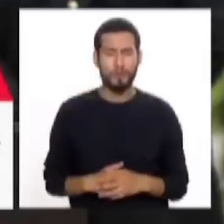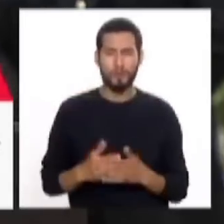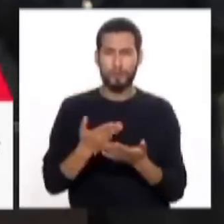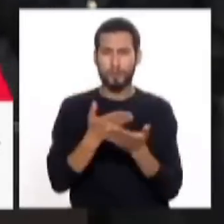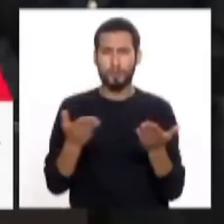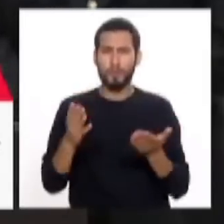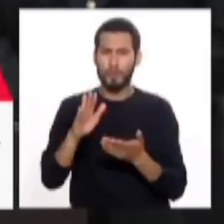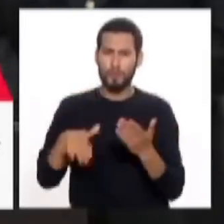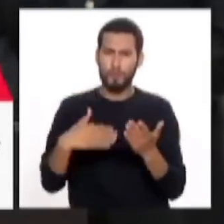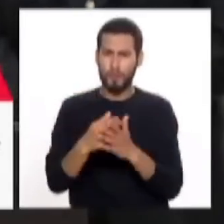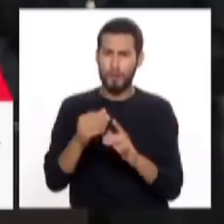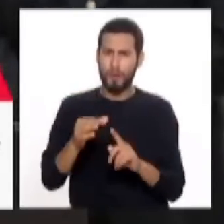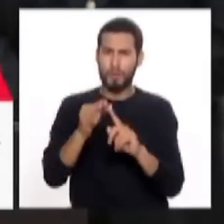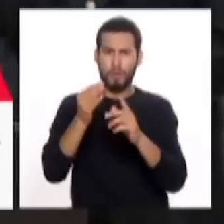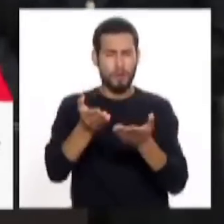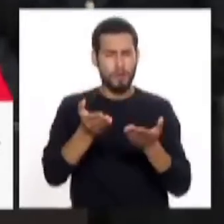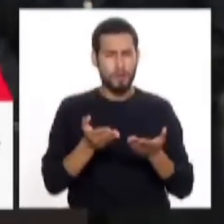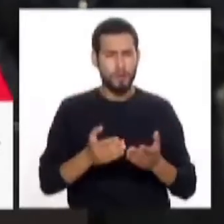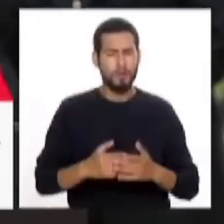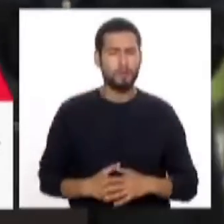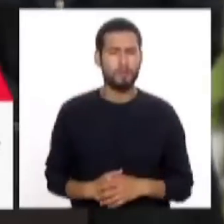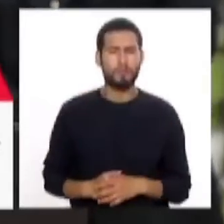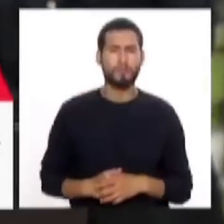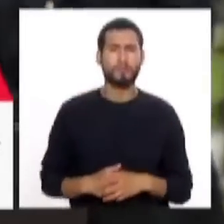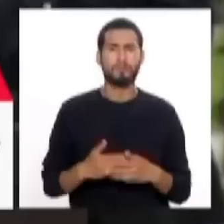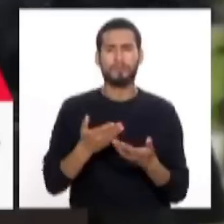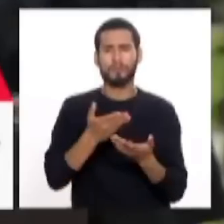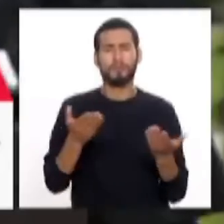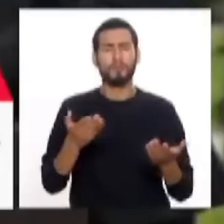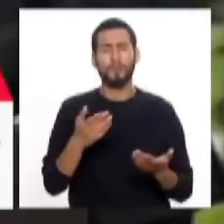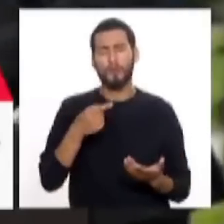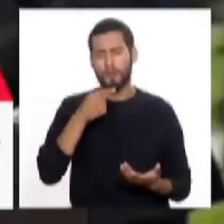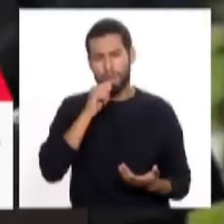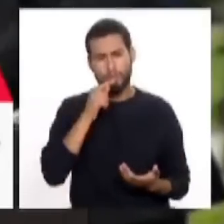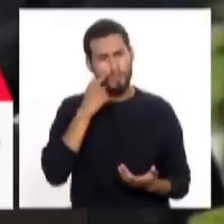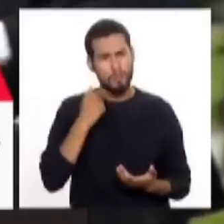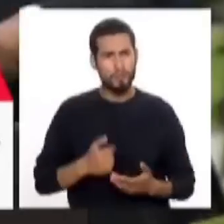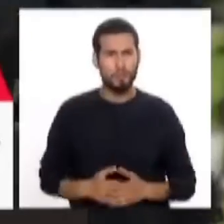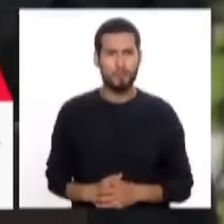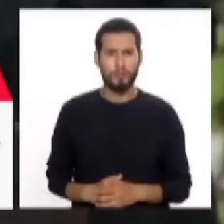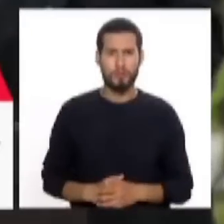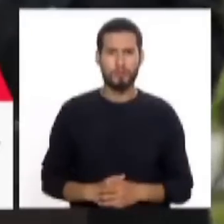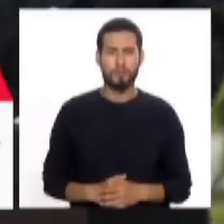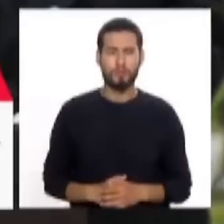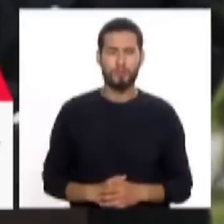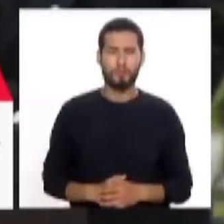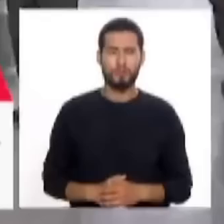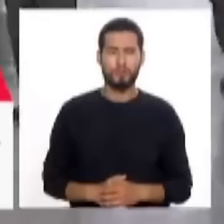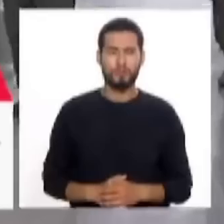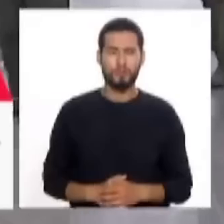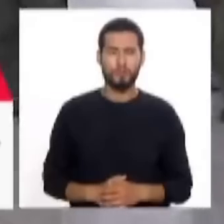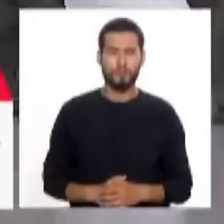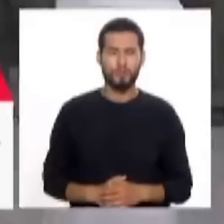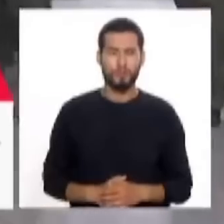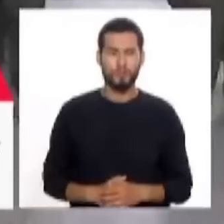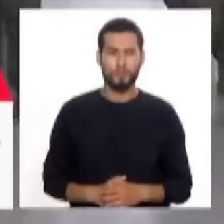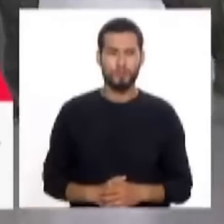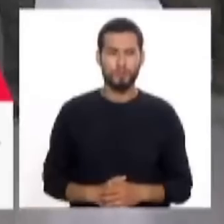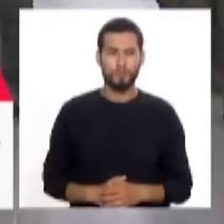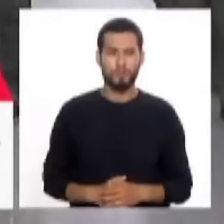distinguidos invitados, señoras y señores. Delegaciones, descanso.